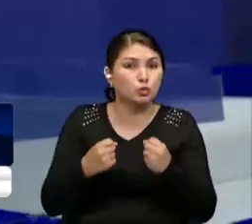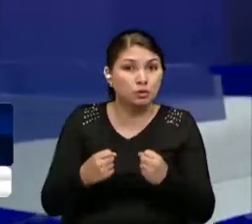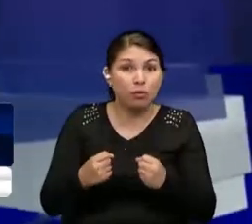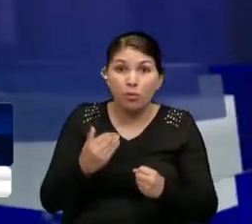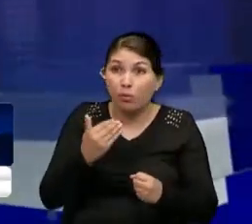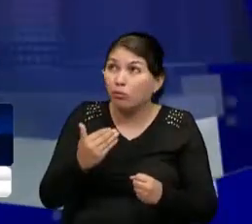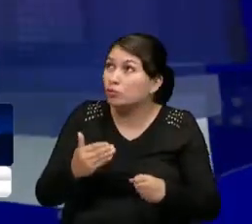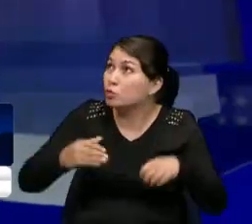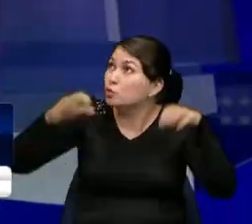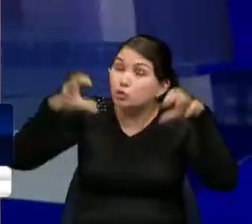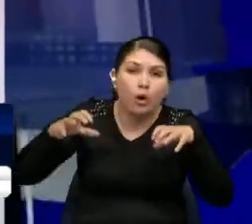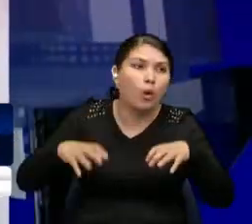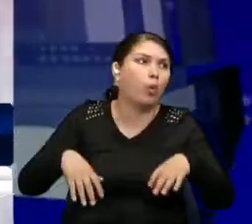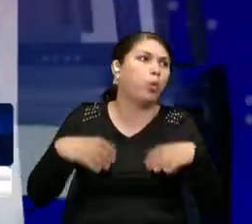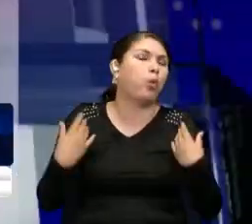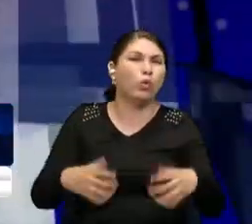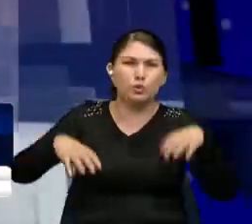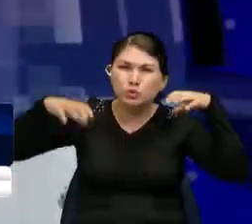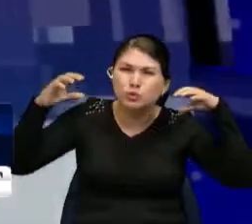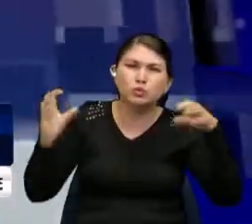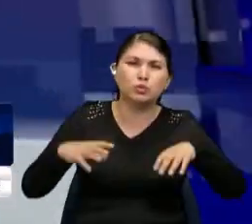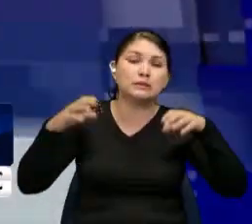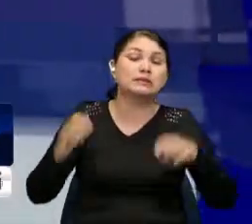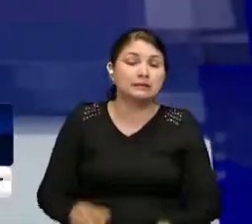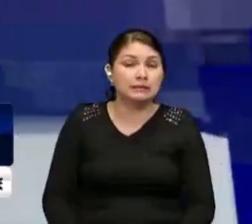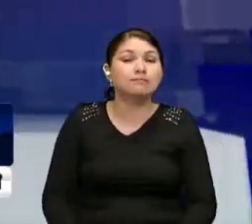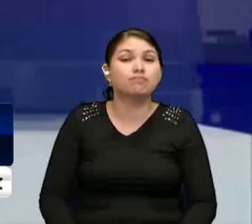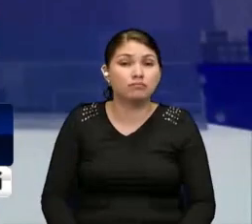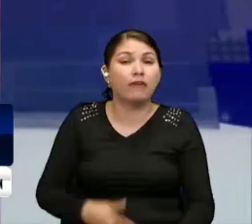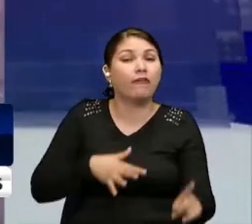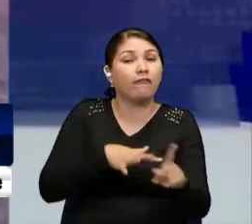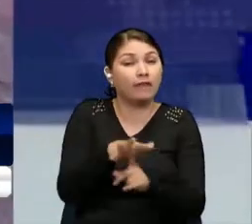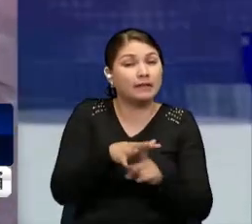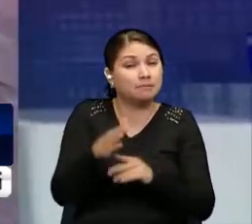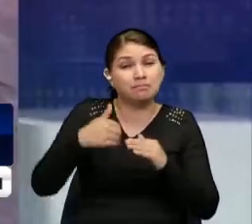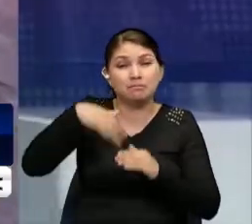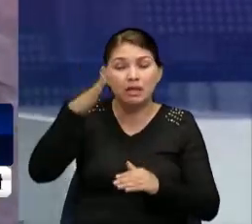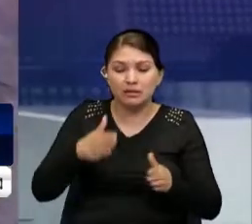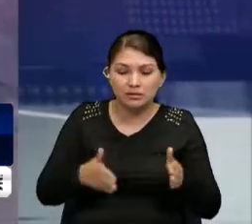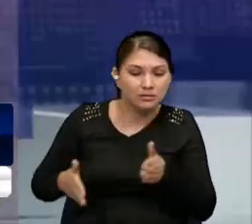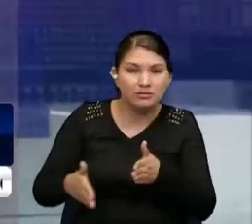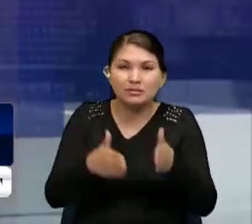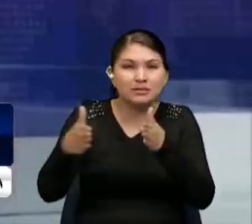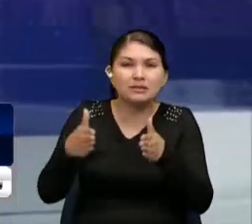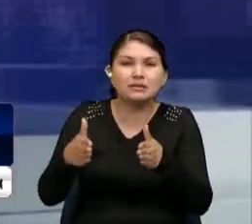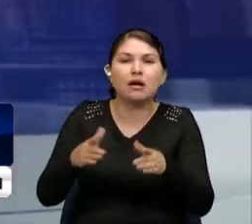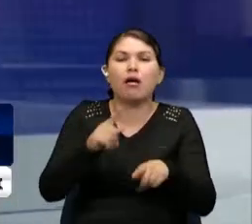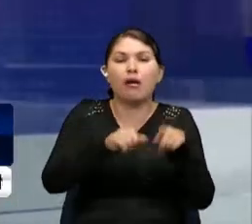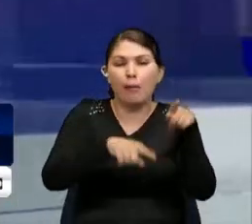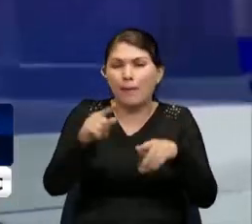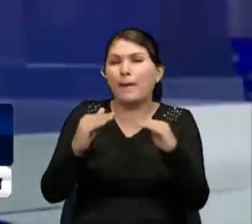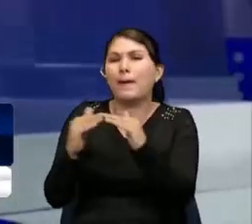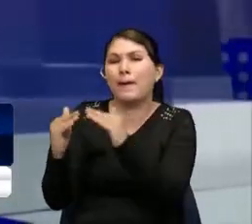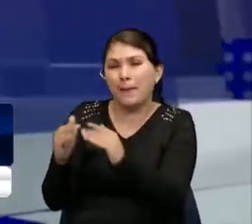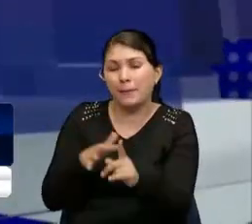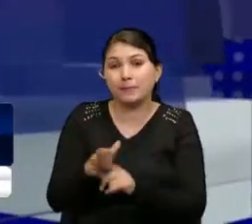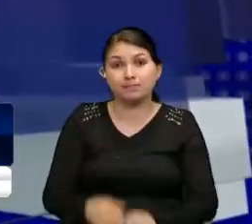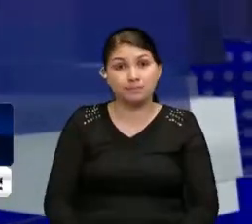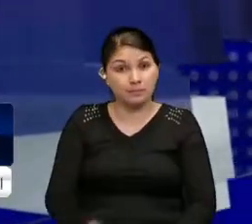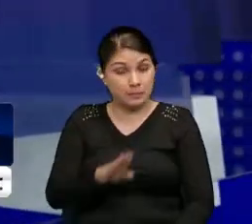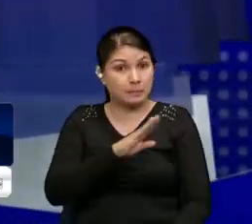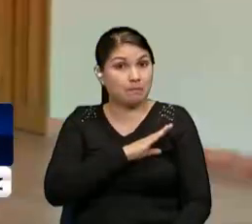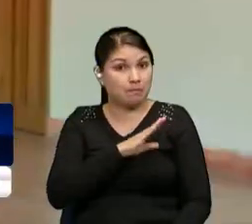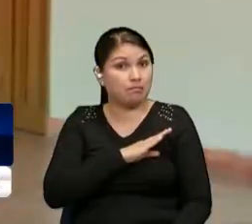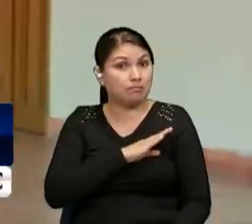dice pues yo veré si llueve demasiado recio y por siempre tú y meditación sobre todo en las vías terciarias y en algunas viviendas el alcalde ha señalado